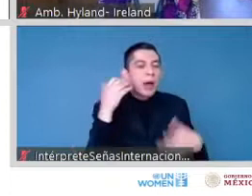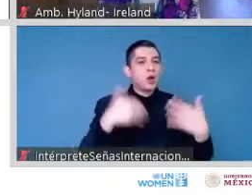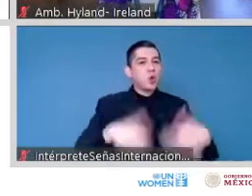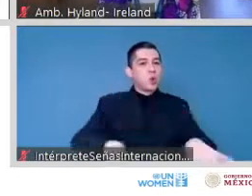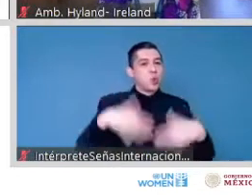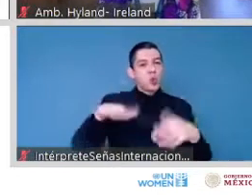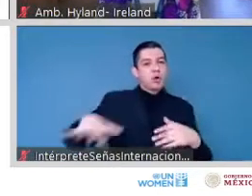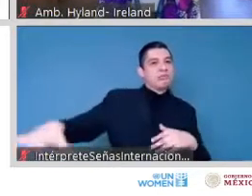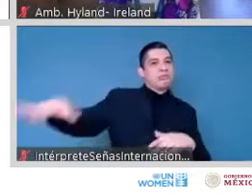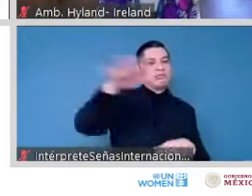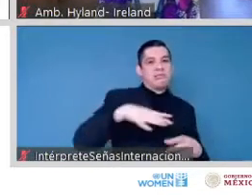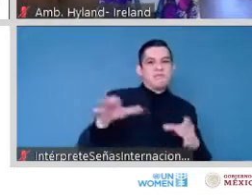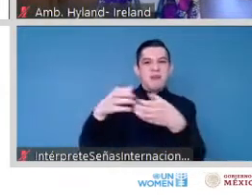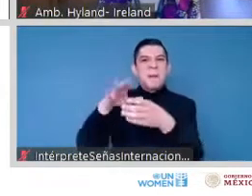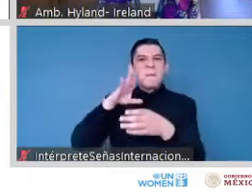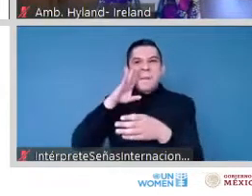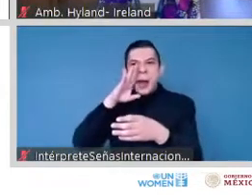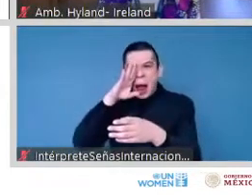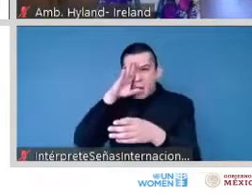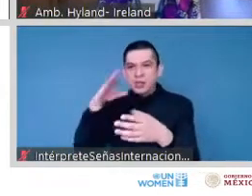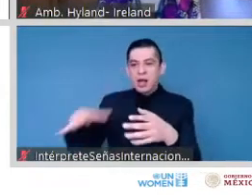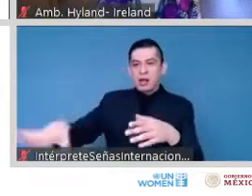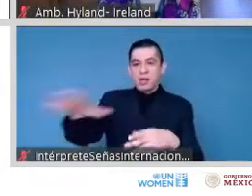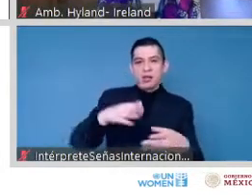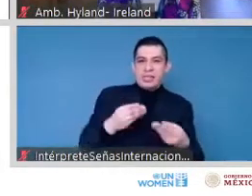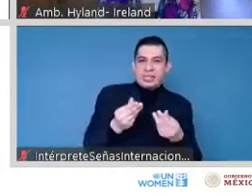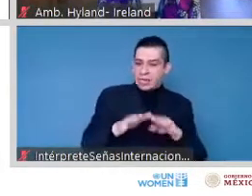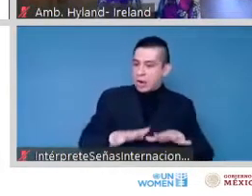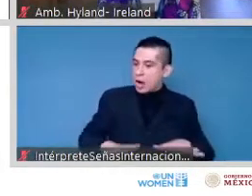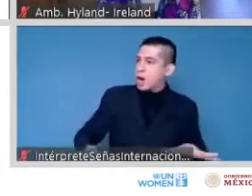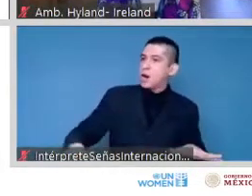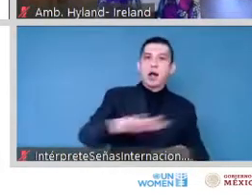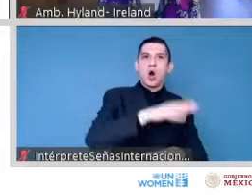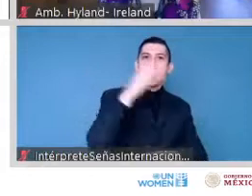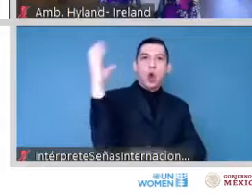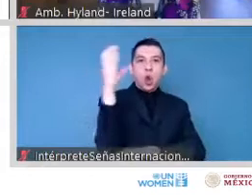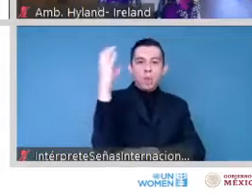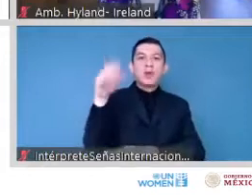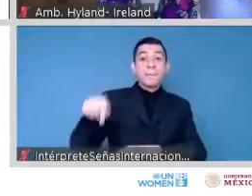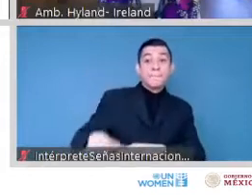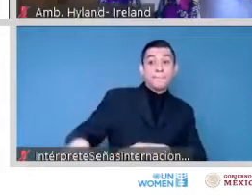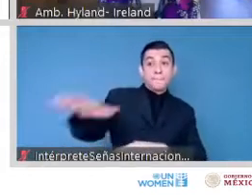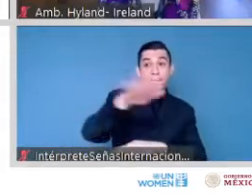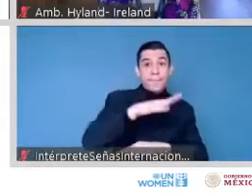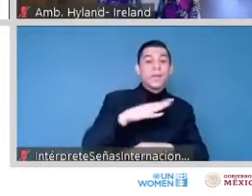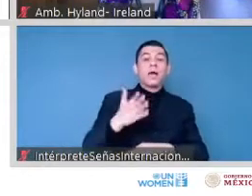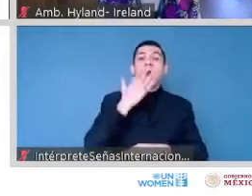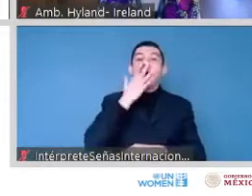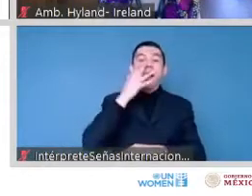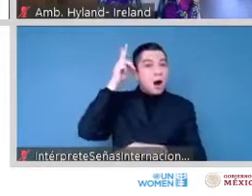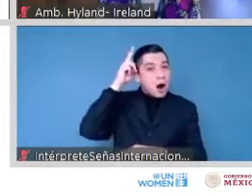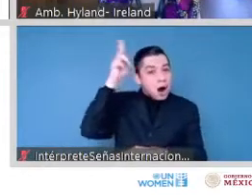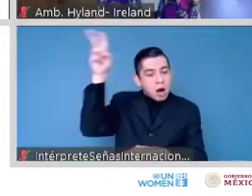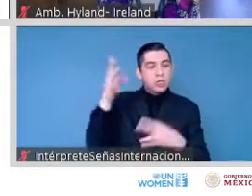llegando a nuestros territorios es, como pueblos indígenas, el territorio para nosotros es algo sagrado y toda la afectación que está teniendo